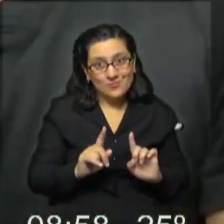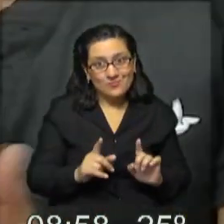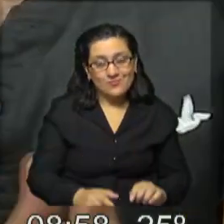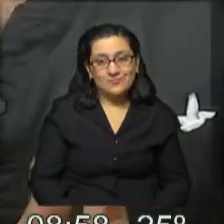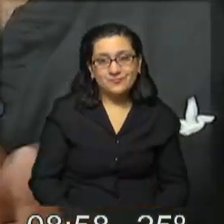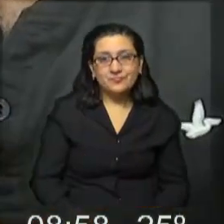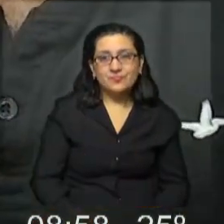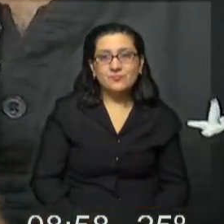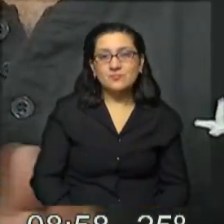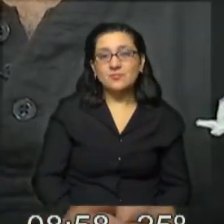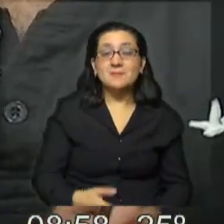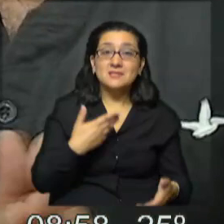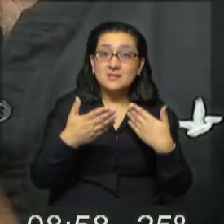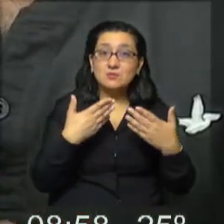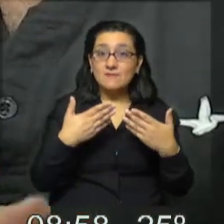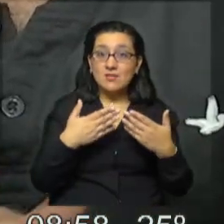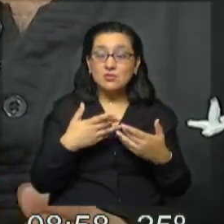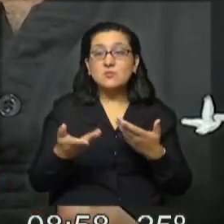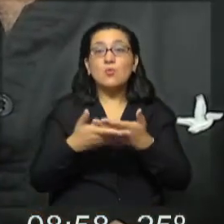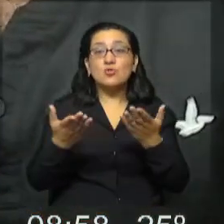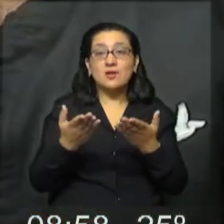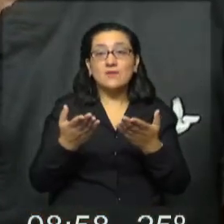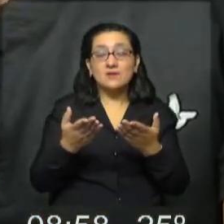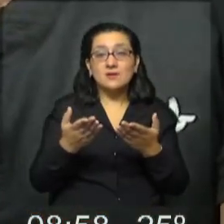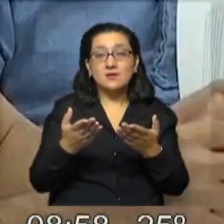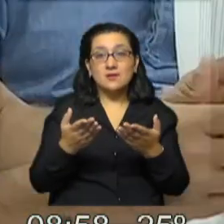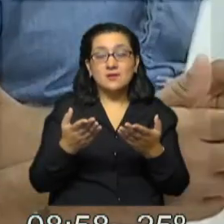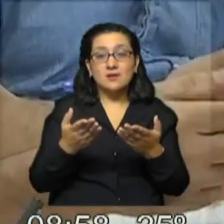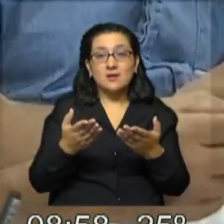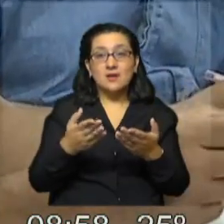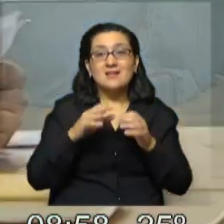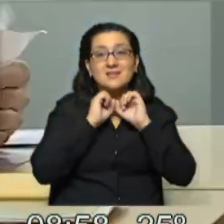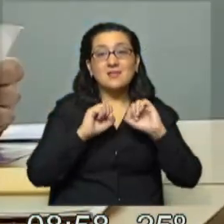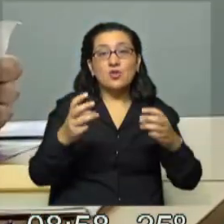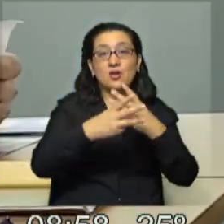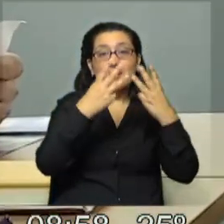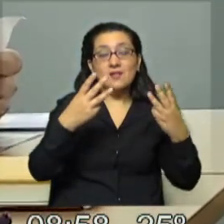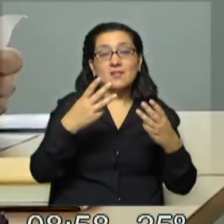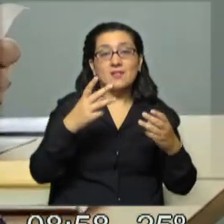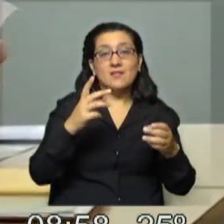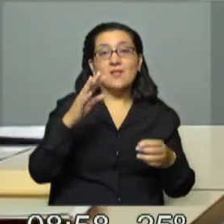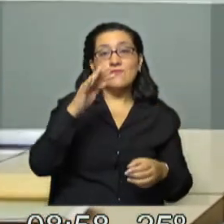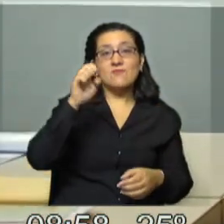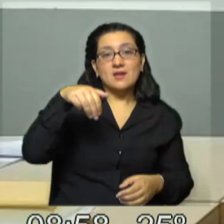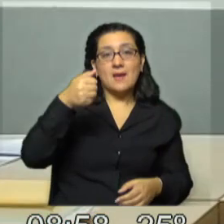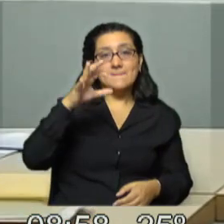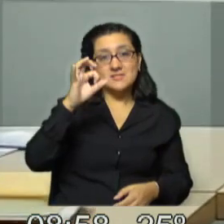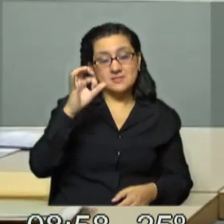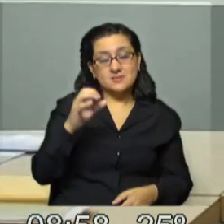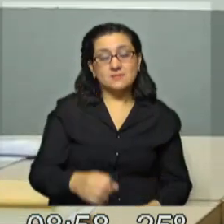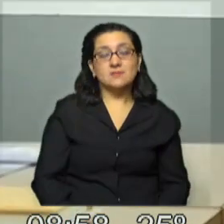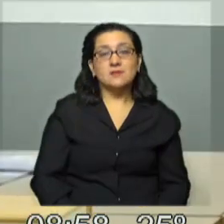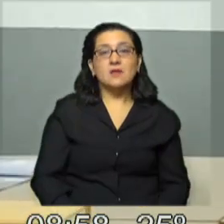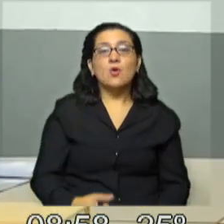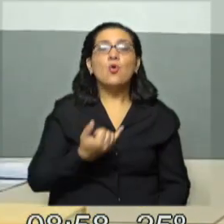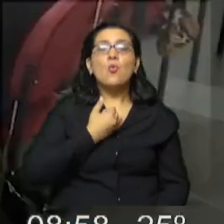mandaste, mientras estábamos hablando, ahí sí se veía a pantalla dividida también el secretario general de FENAPES, José Olivera. ¿Cómo está